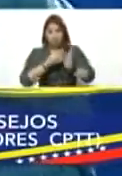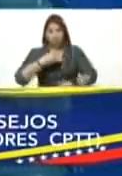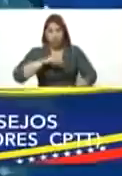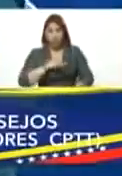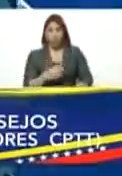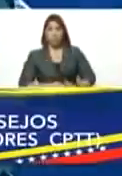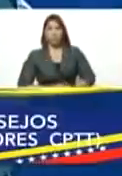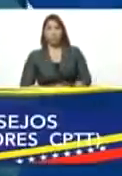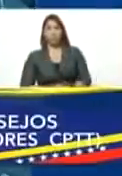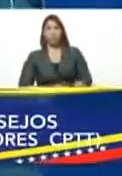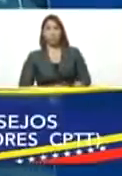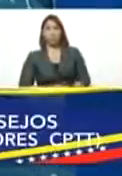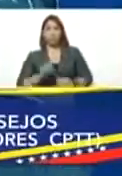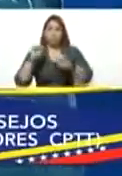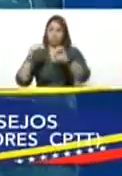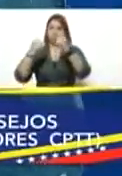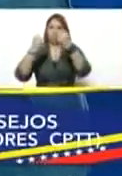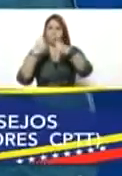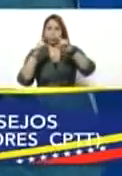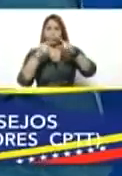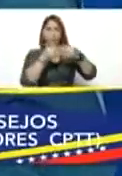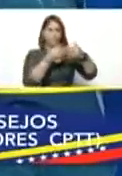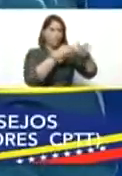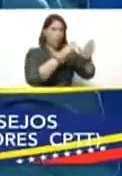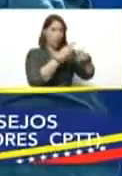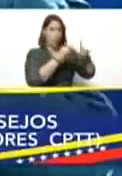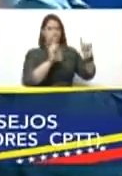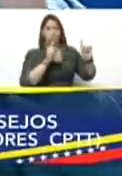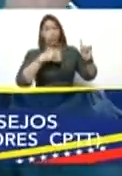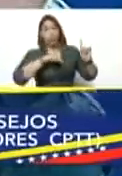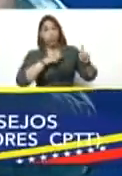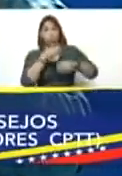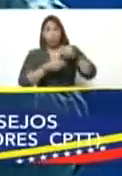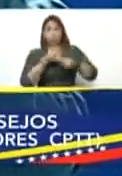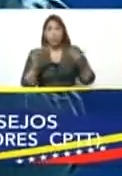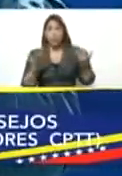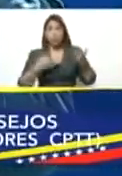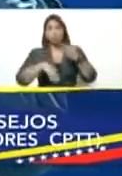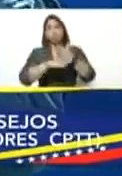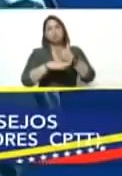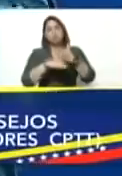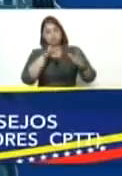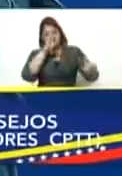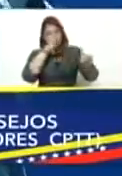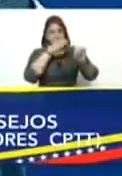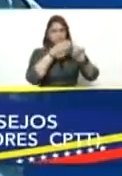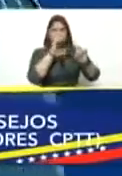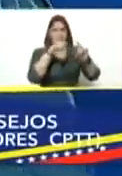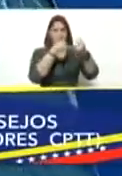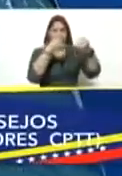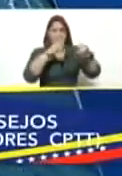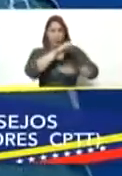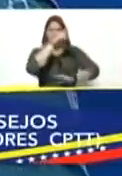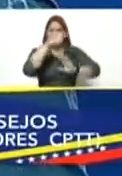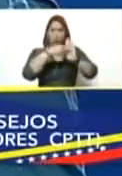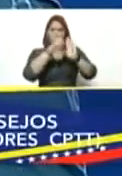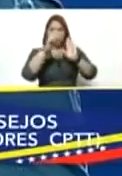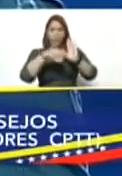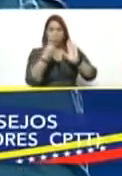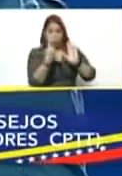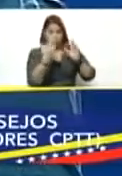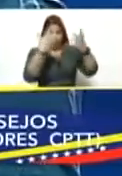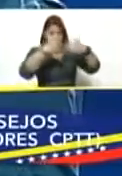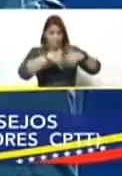una tarjeta y nos bloquean la otra. Entonces, hicimos. Vamos a adquirir la línea completa. Hay una máquina que nos están